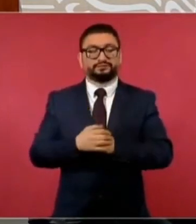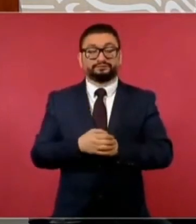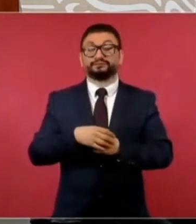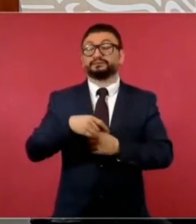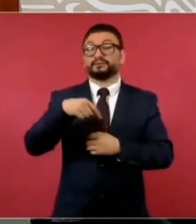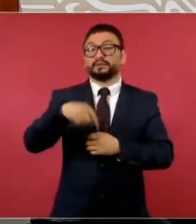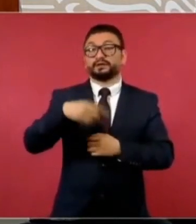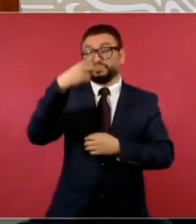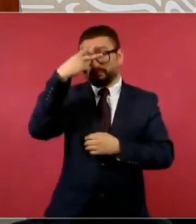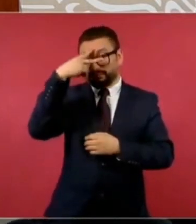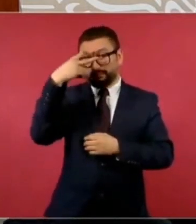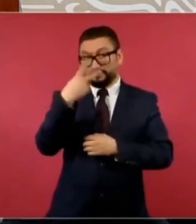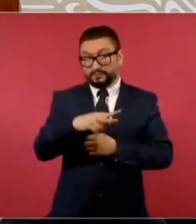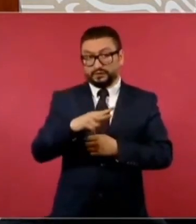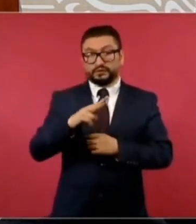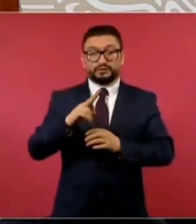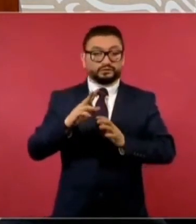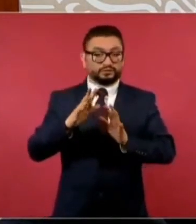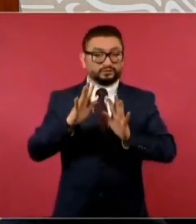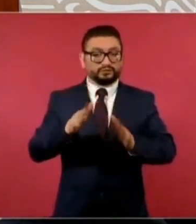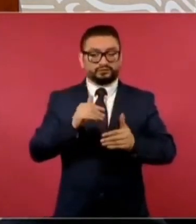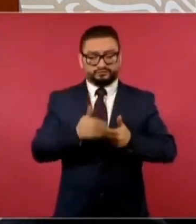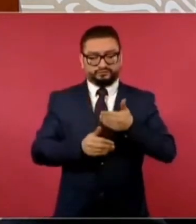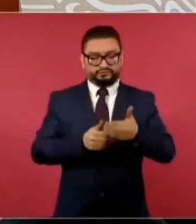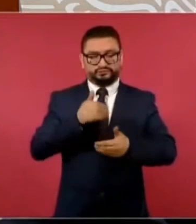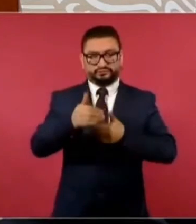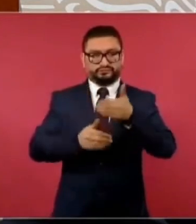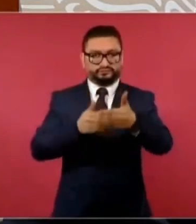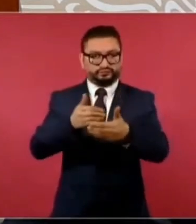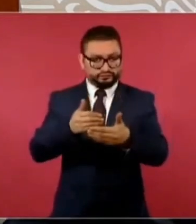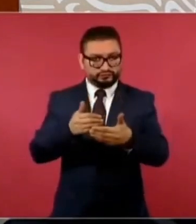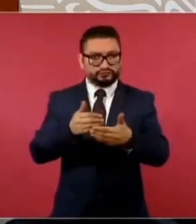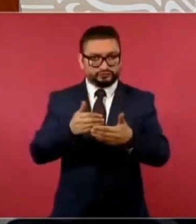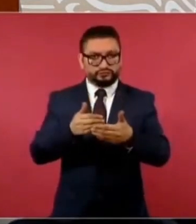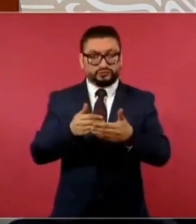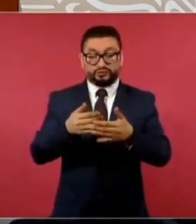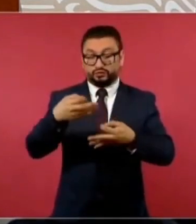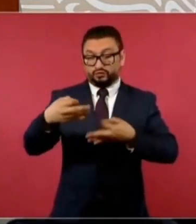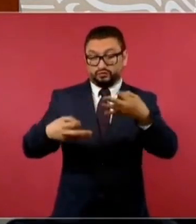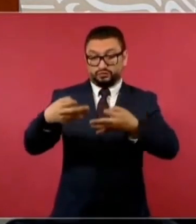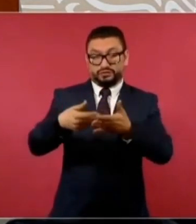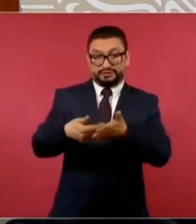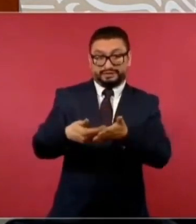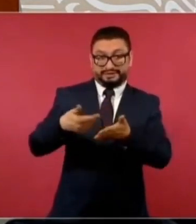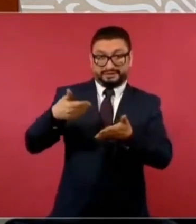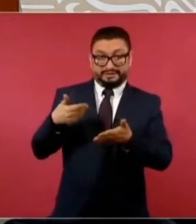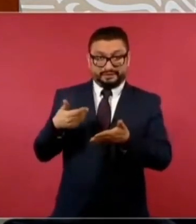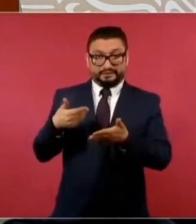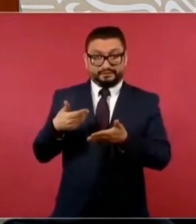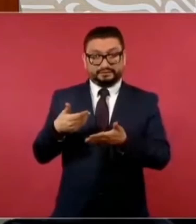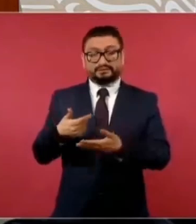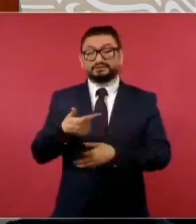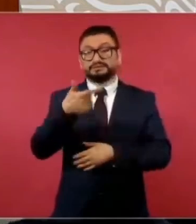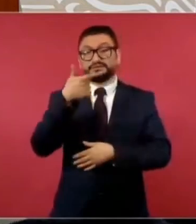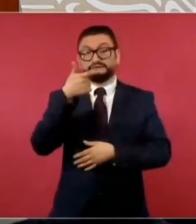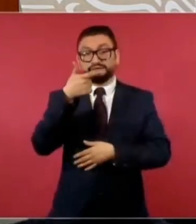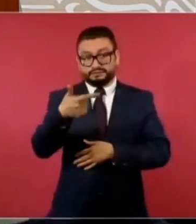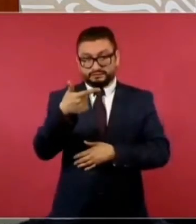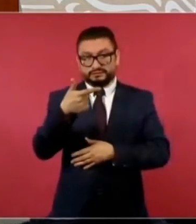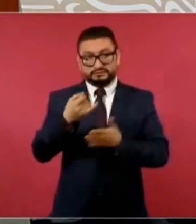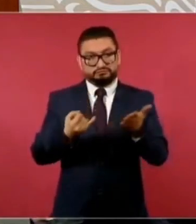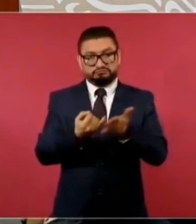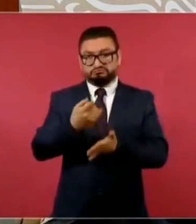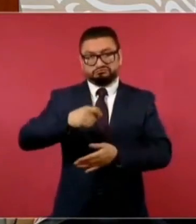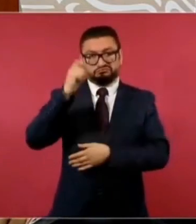México ha obtenido ya en el proceso, antes del juicio, 7 resoluciones favorables